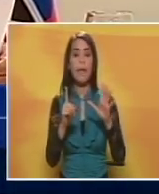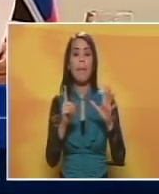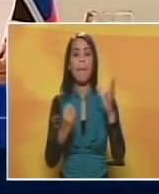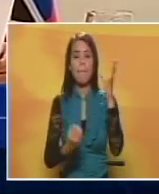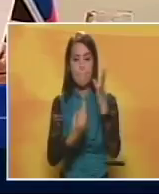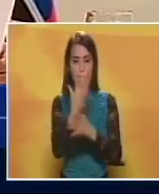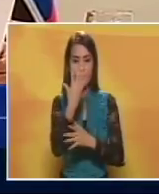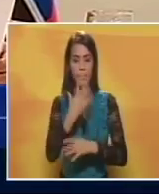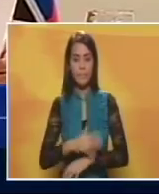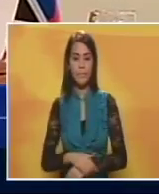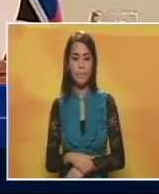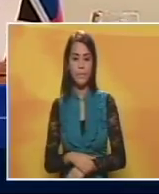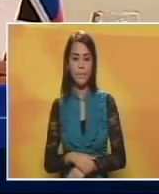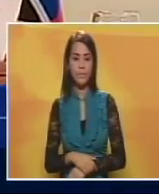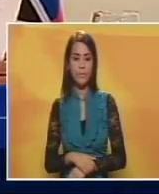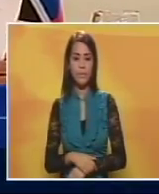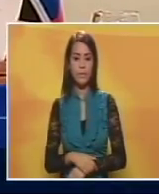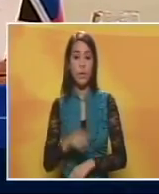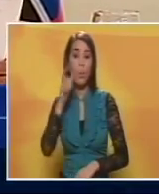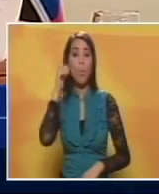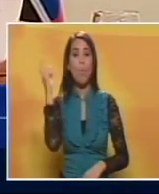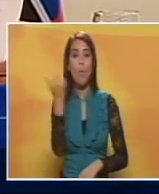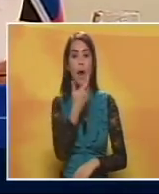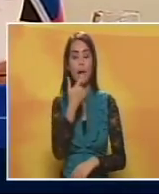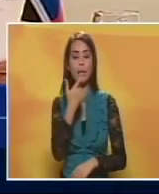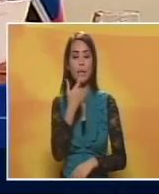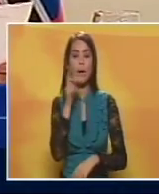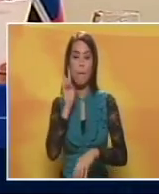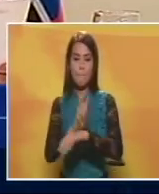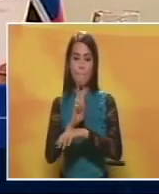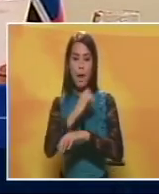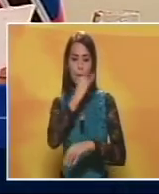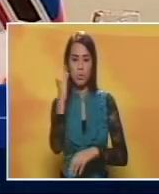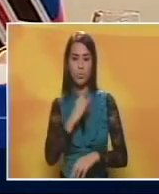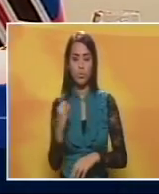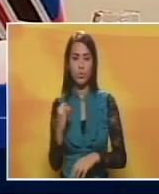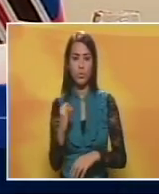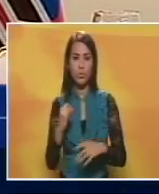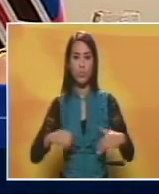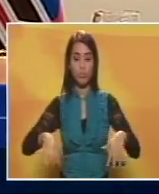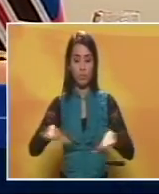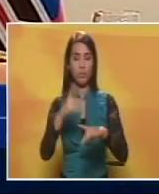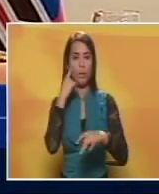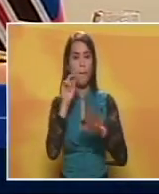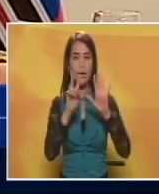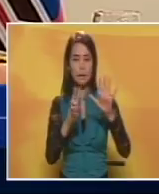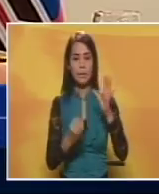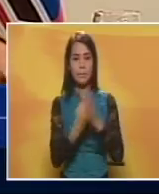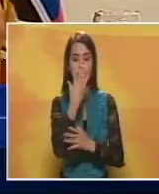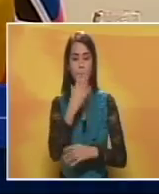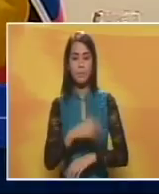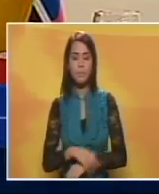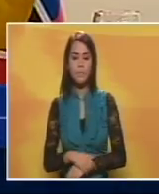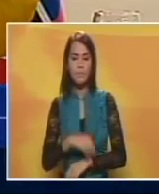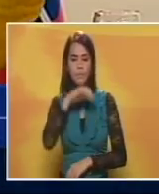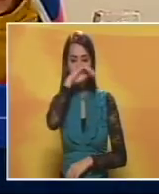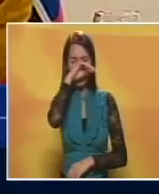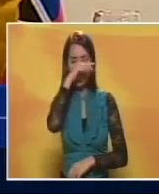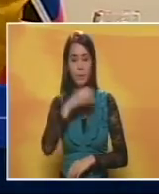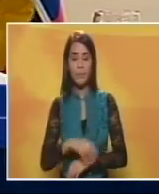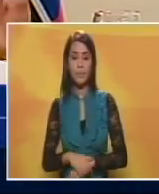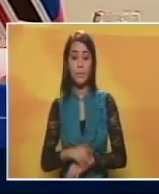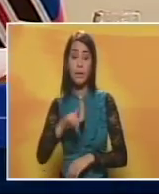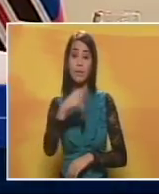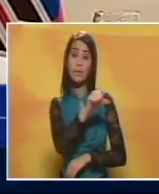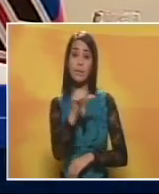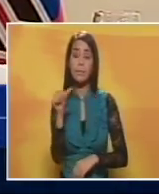mayo y tenemos Guárico, Vargas y una parte de Zulia para el 7 de mayo. La siguiente semana vamos